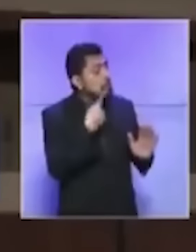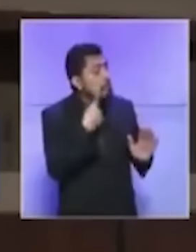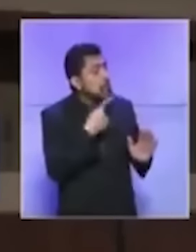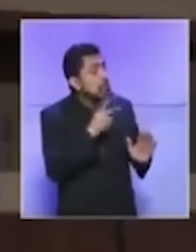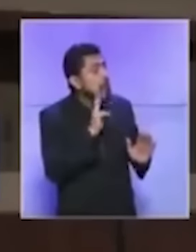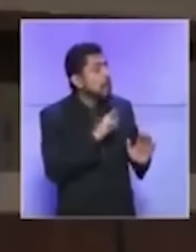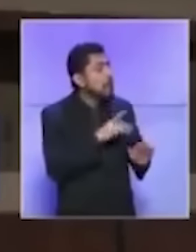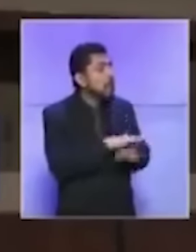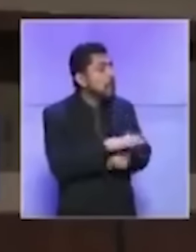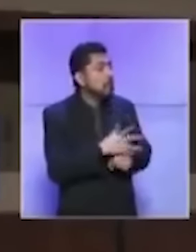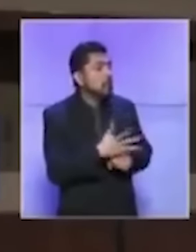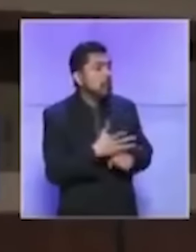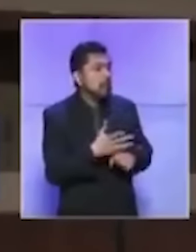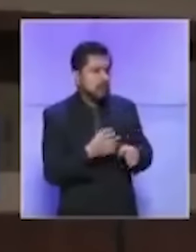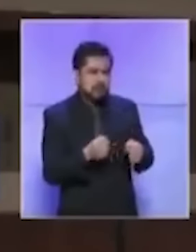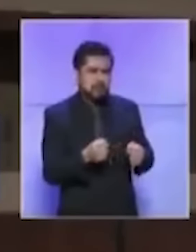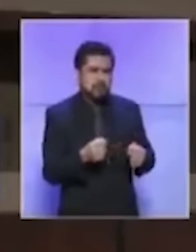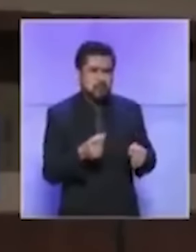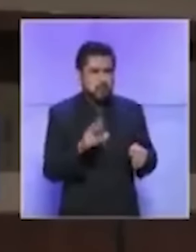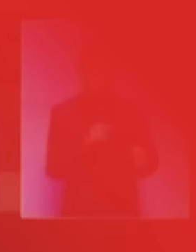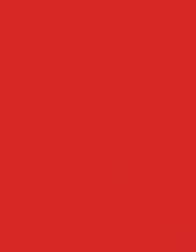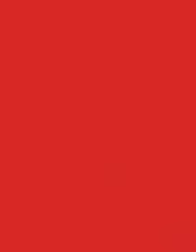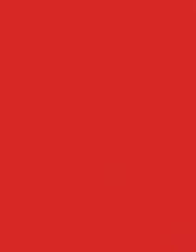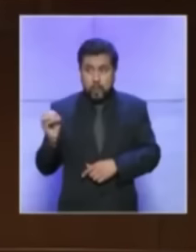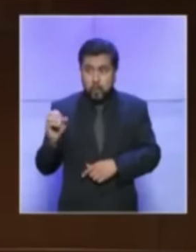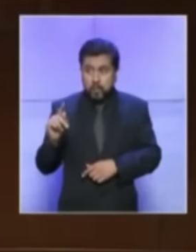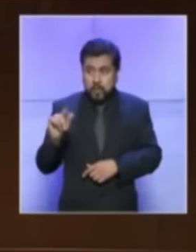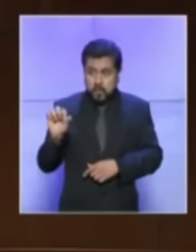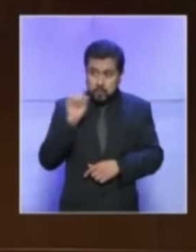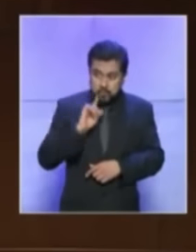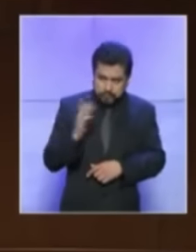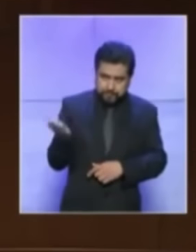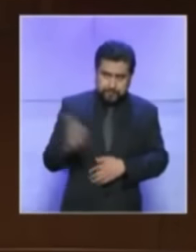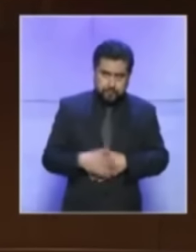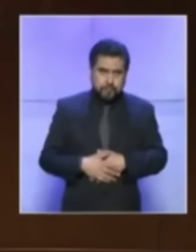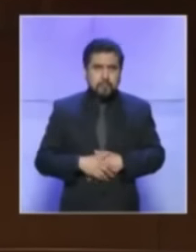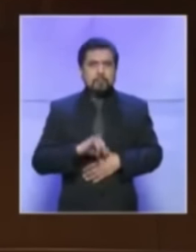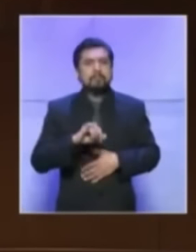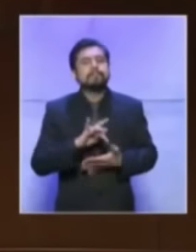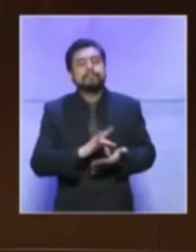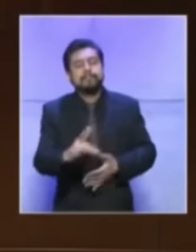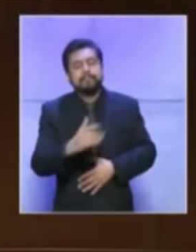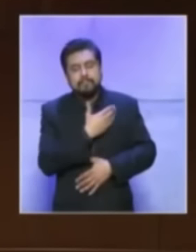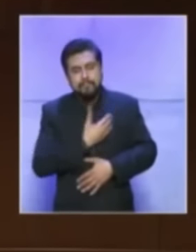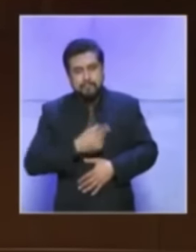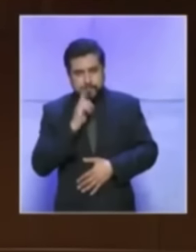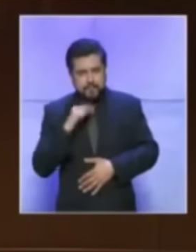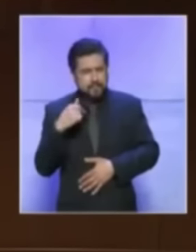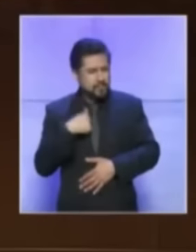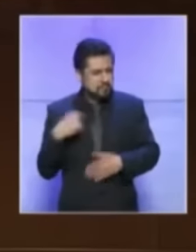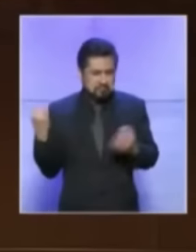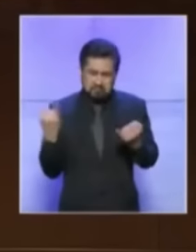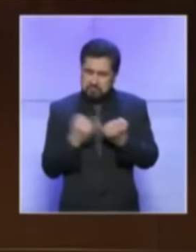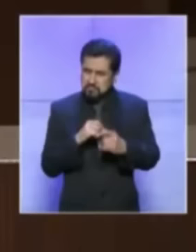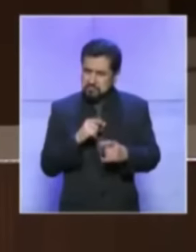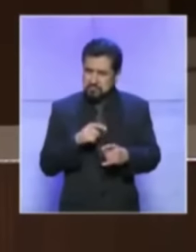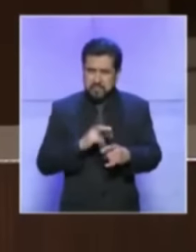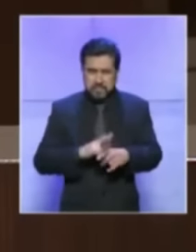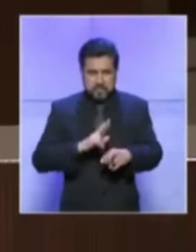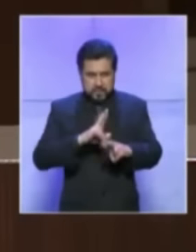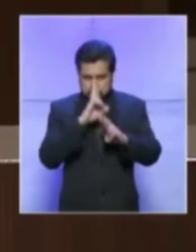analizarla a la sala especializada. Gracias, presidenta. Yo también, de manera muy, muy respetuosa,